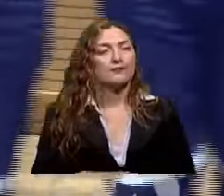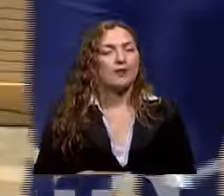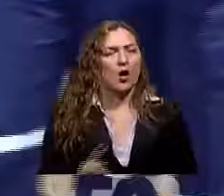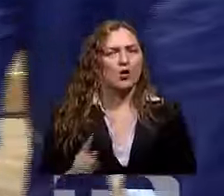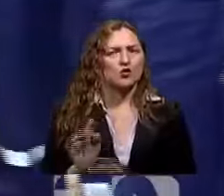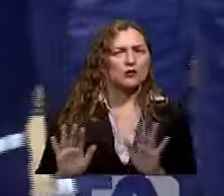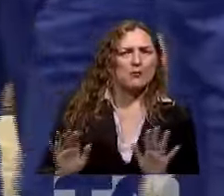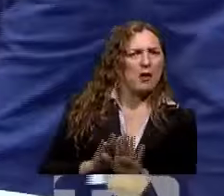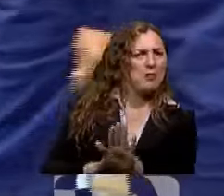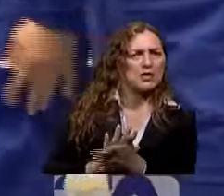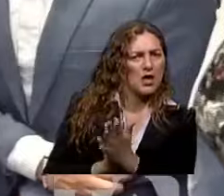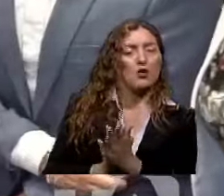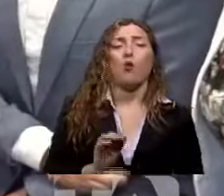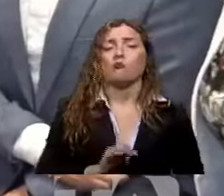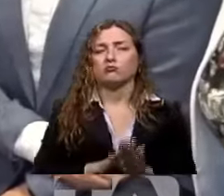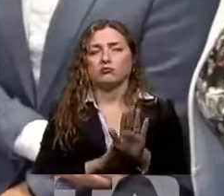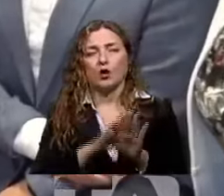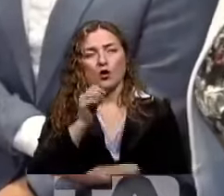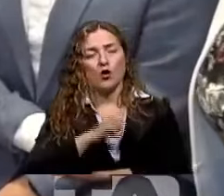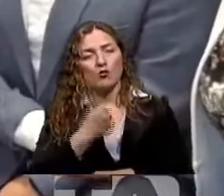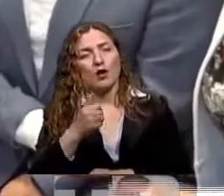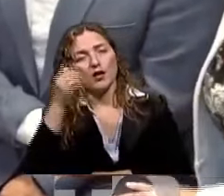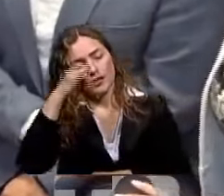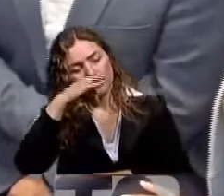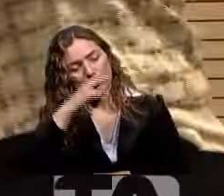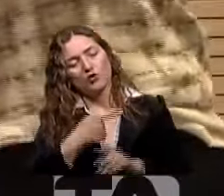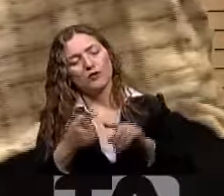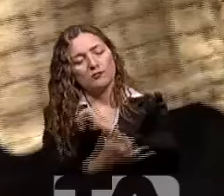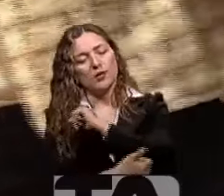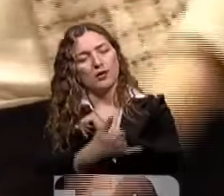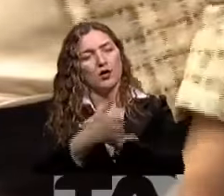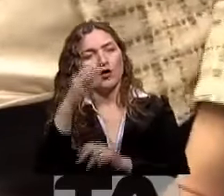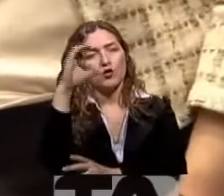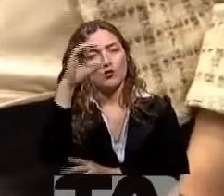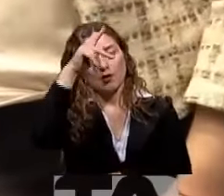están solas. Fueron acompañadas por menores de otros países como Colombia y Perú.